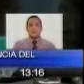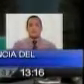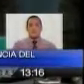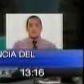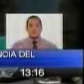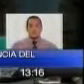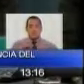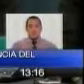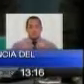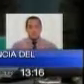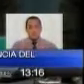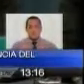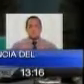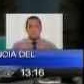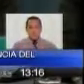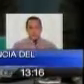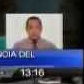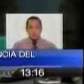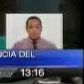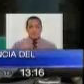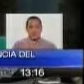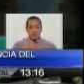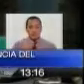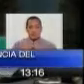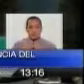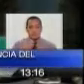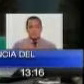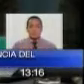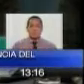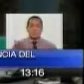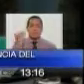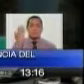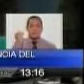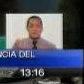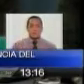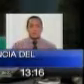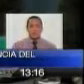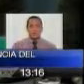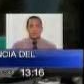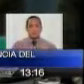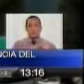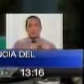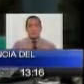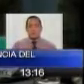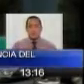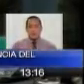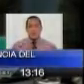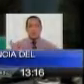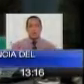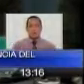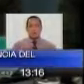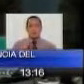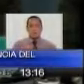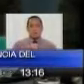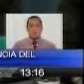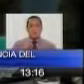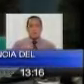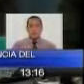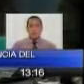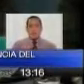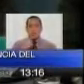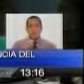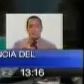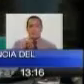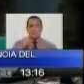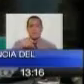de Justicia, quien estuvo acompañado del entonces agente del caso ante la Corte Interamericana, el doctor Pedro